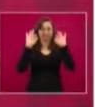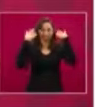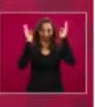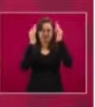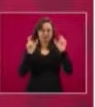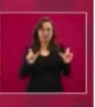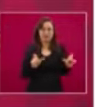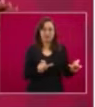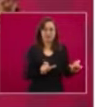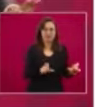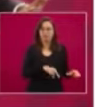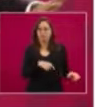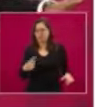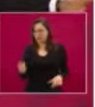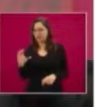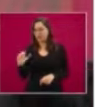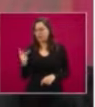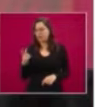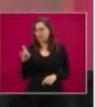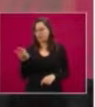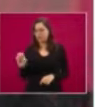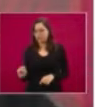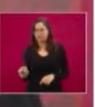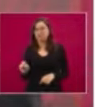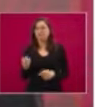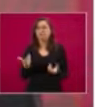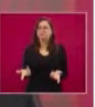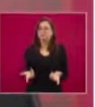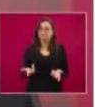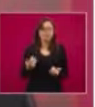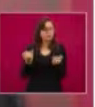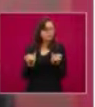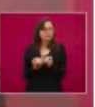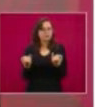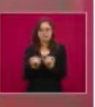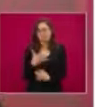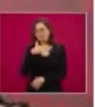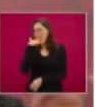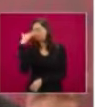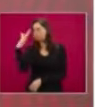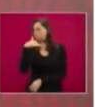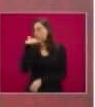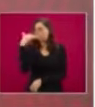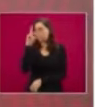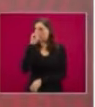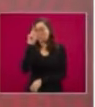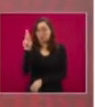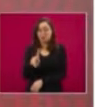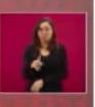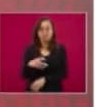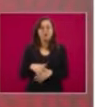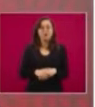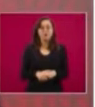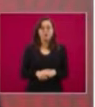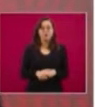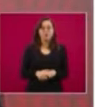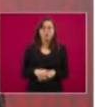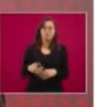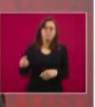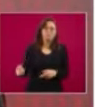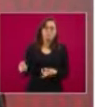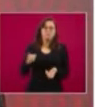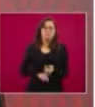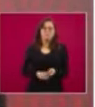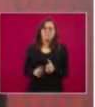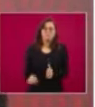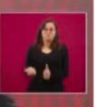actualmente inseguridad. En primer lugar se encuentran los problemas económicos con 45%. Seguido por la